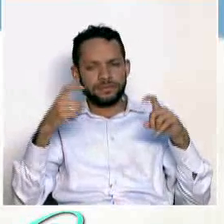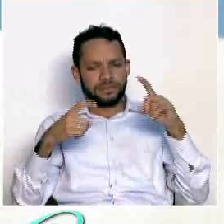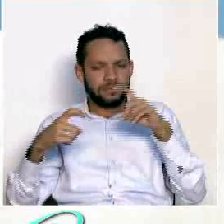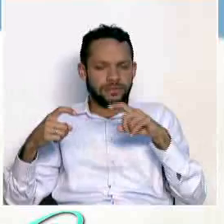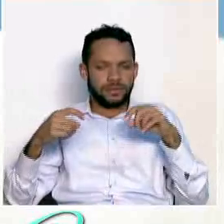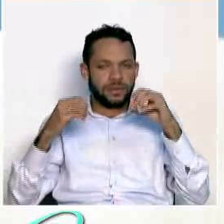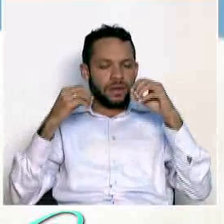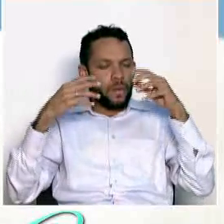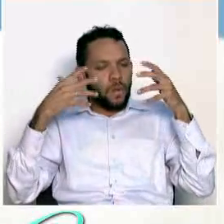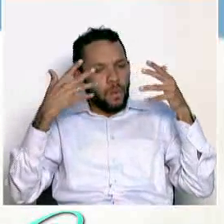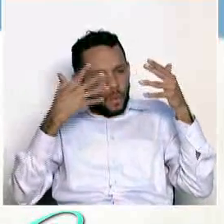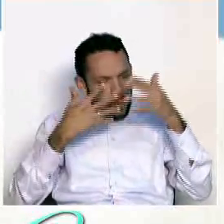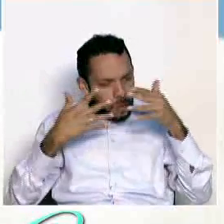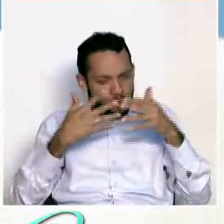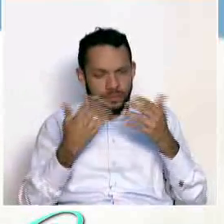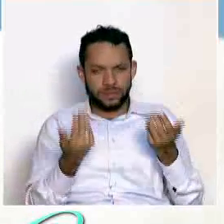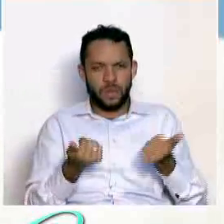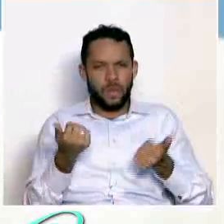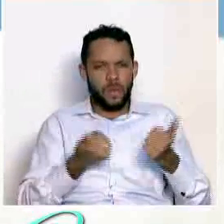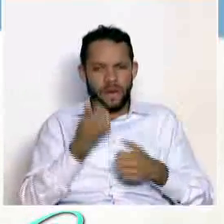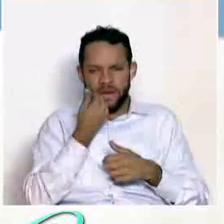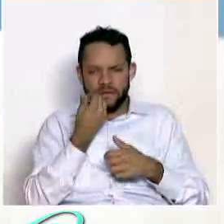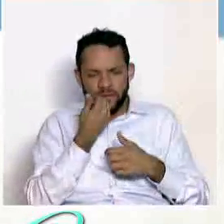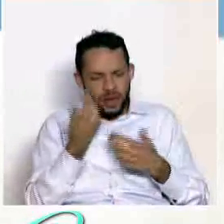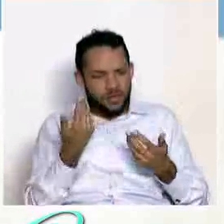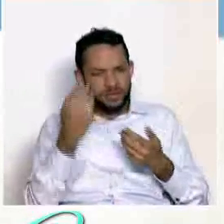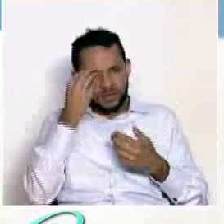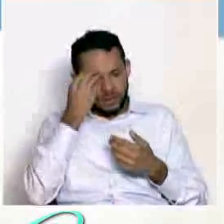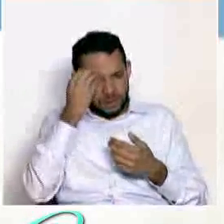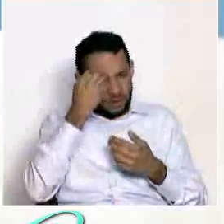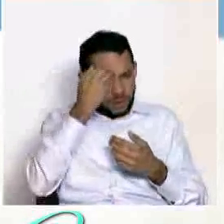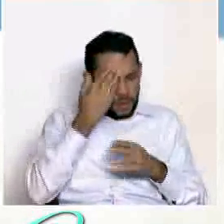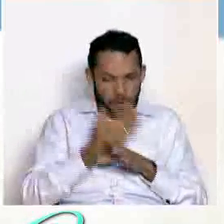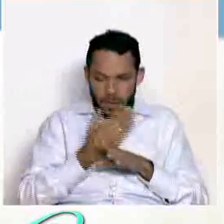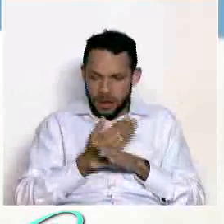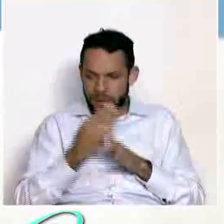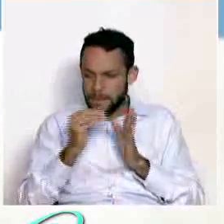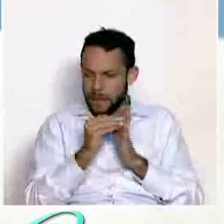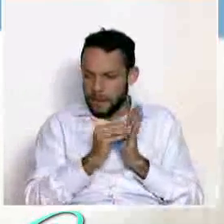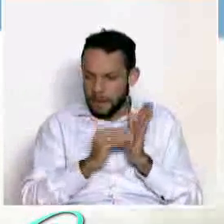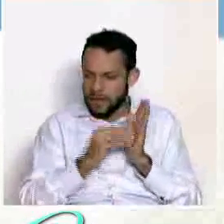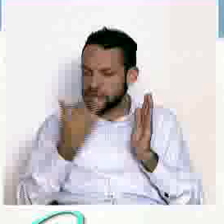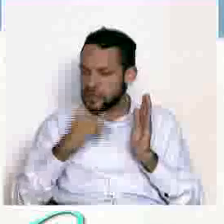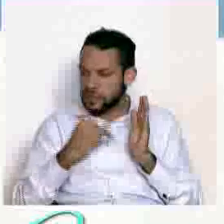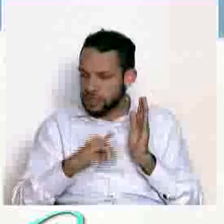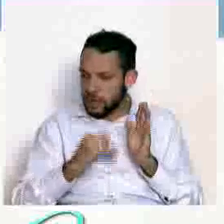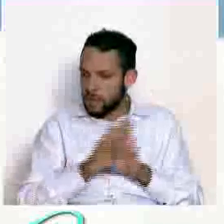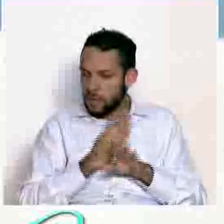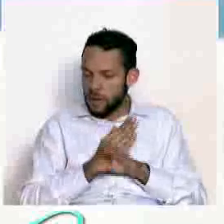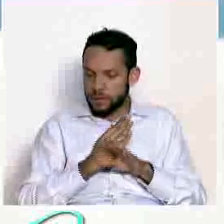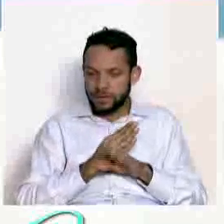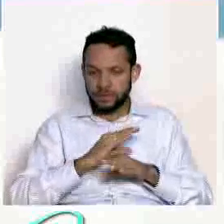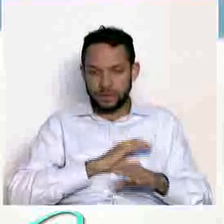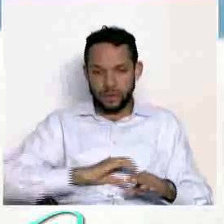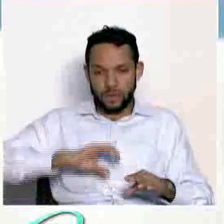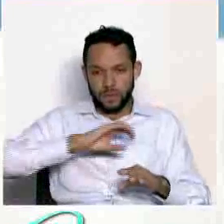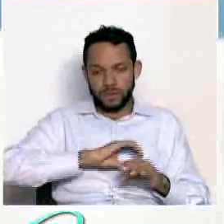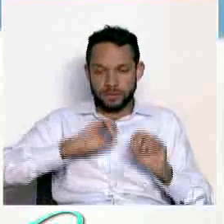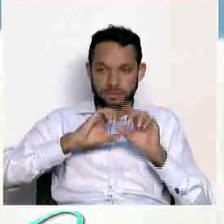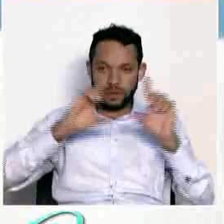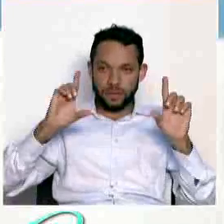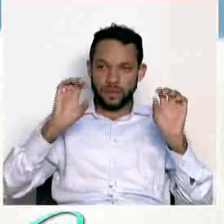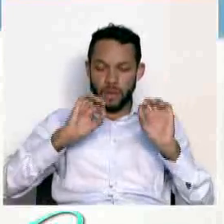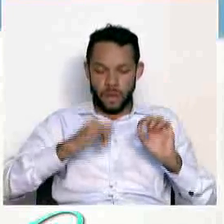enfermedad. Algunos dirán, ¿cuál incertidumbre? Si ya tenemos esto y esto, el diagnóstico. Sí, yo puedo ver la endoscopia y tener